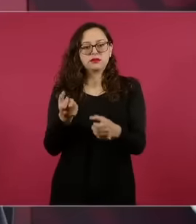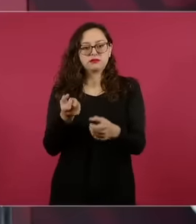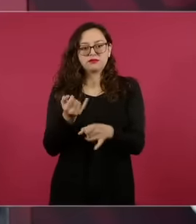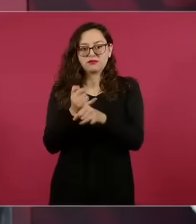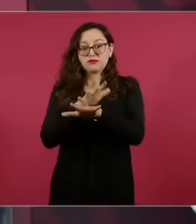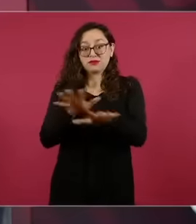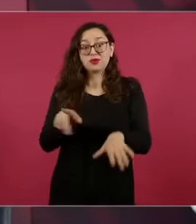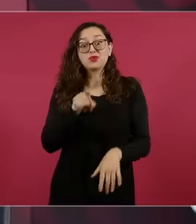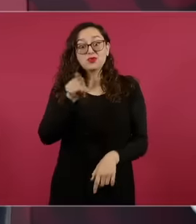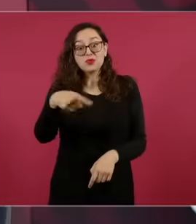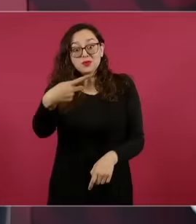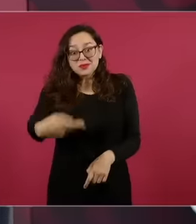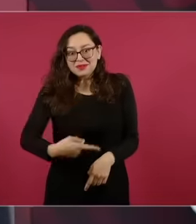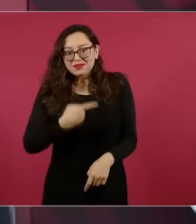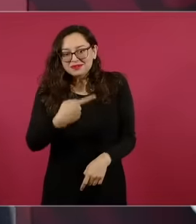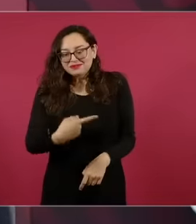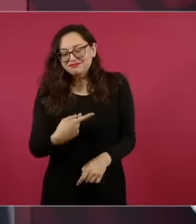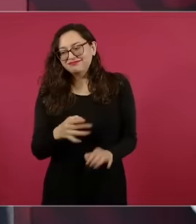tu pregunta.